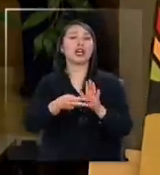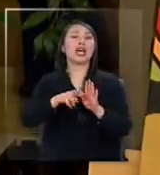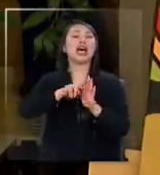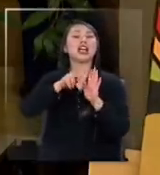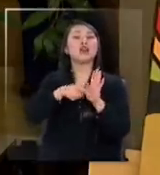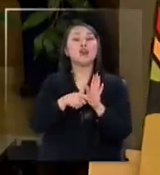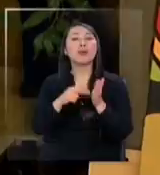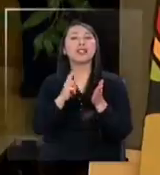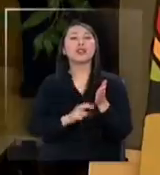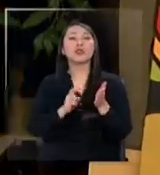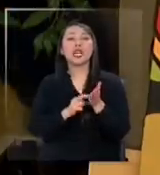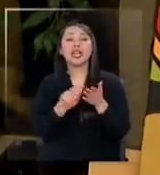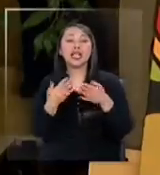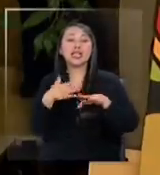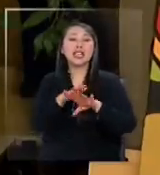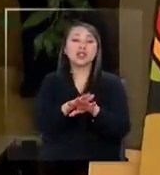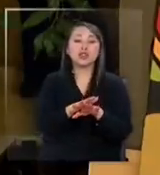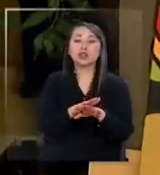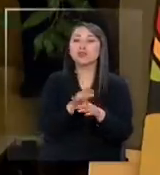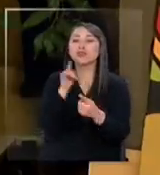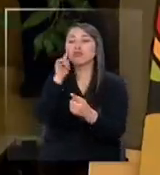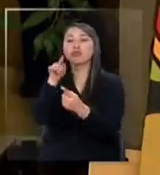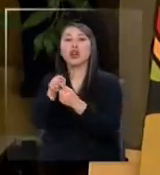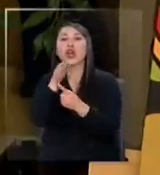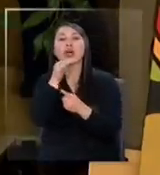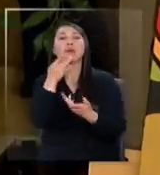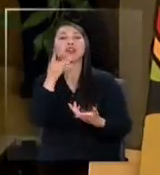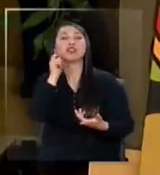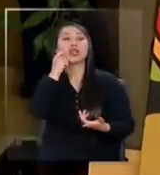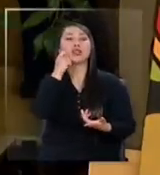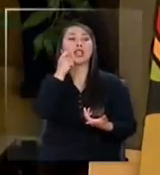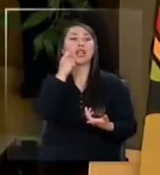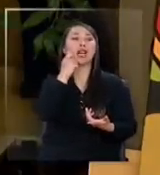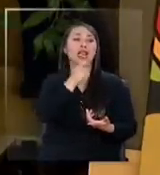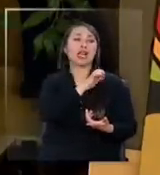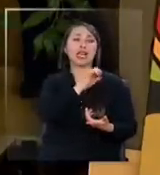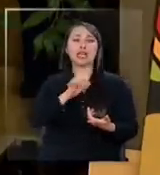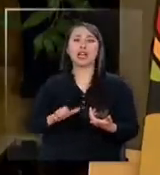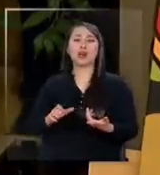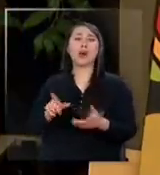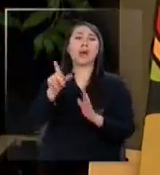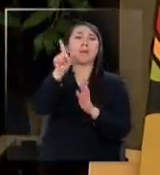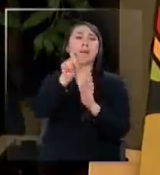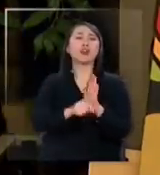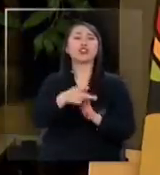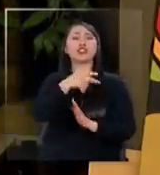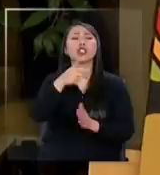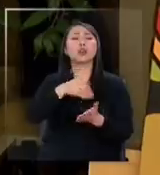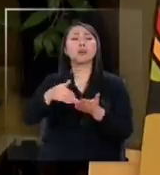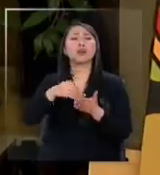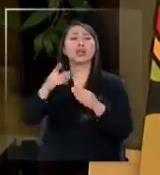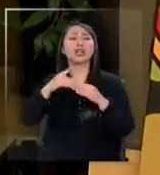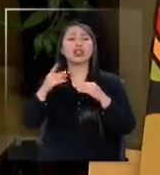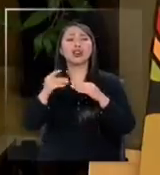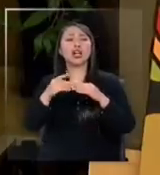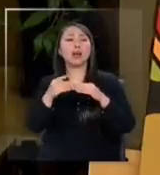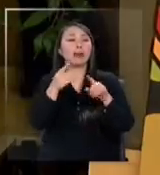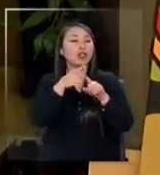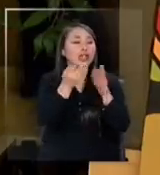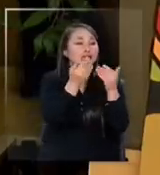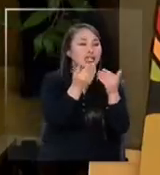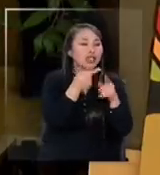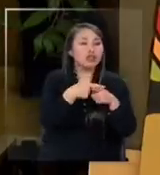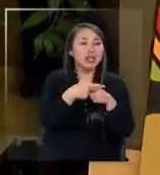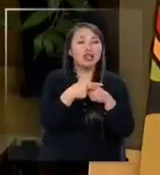la reintegración tributaria no tiene destino porque dejaría al Estado con menos de 800 millones de dólares extras para poder atender otras